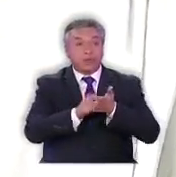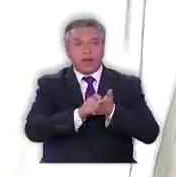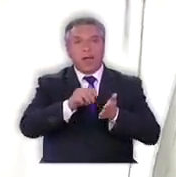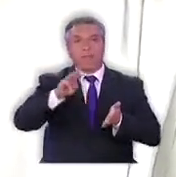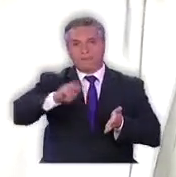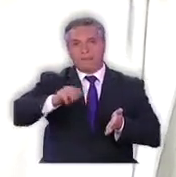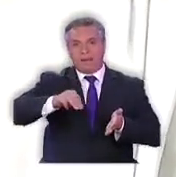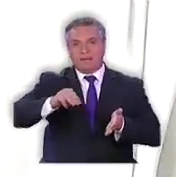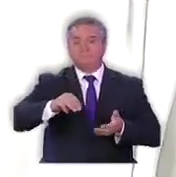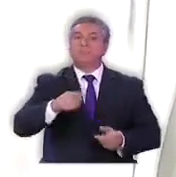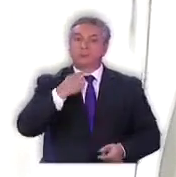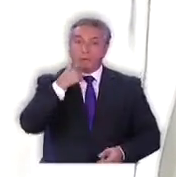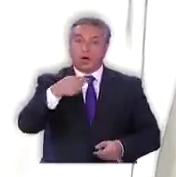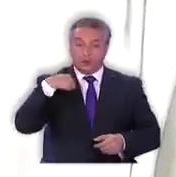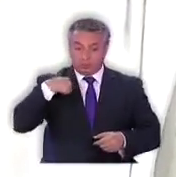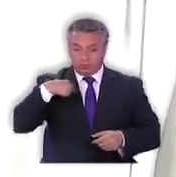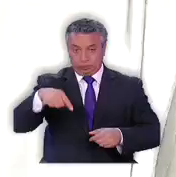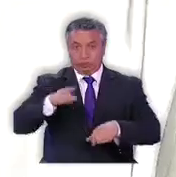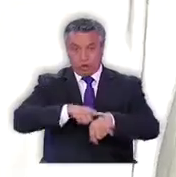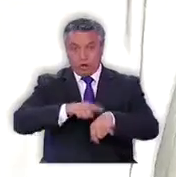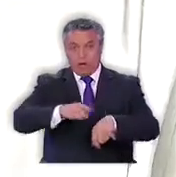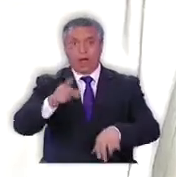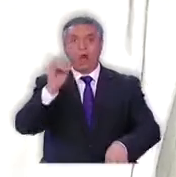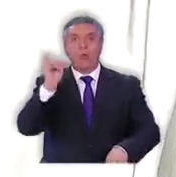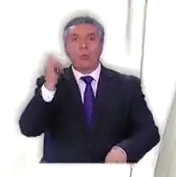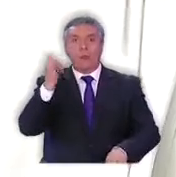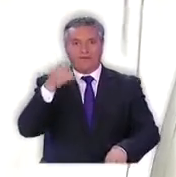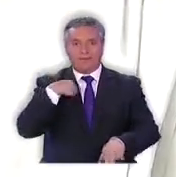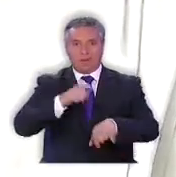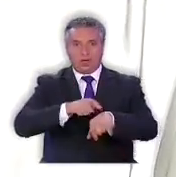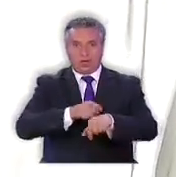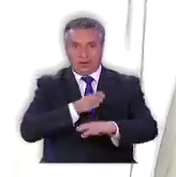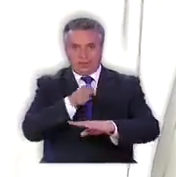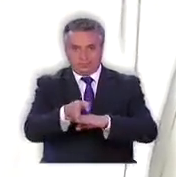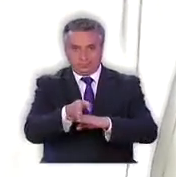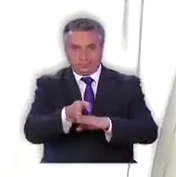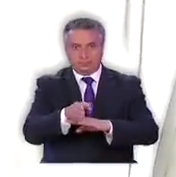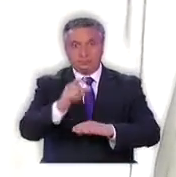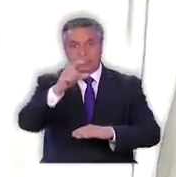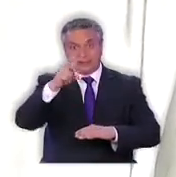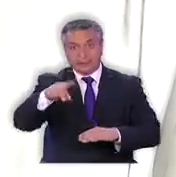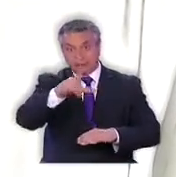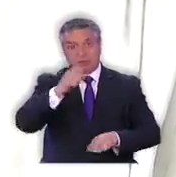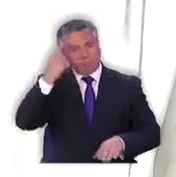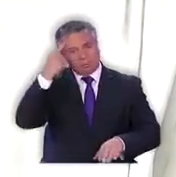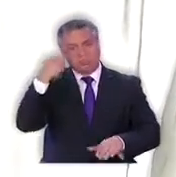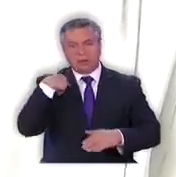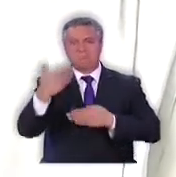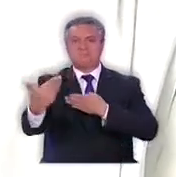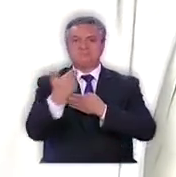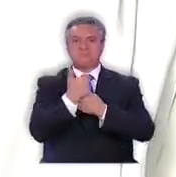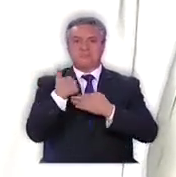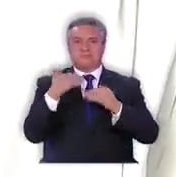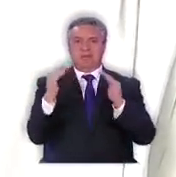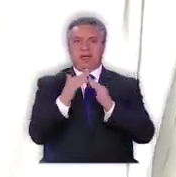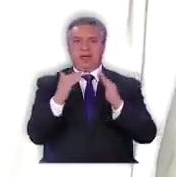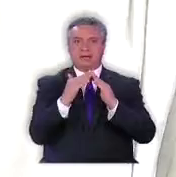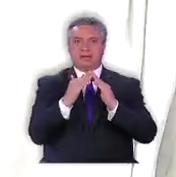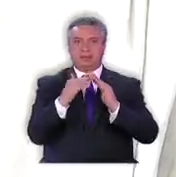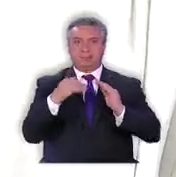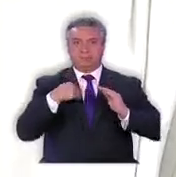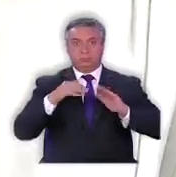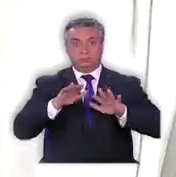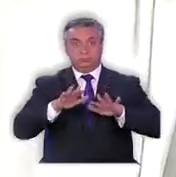tenía hora al doctor el jueves y pensé que, claro, el censo iba a ser en mi casa. Así que no tenía idea